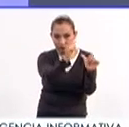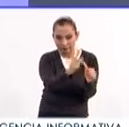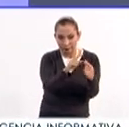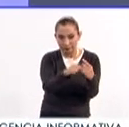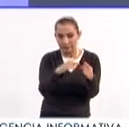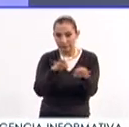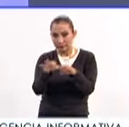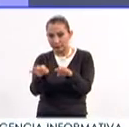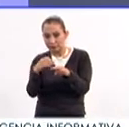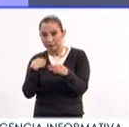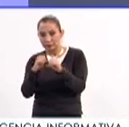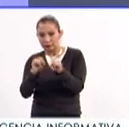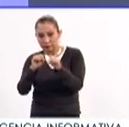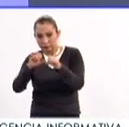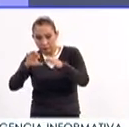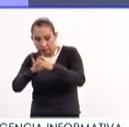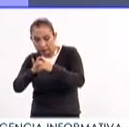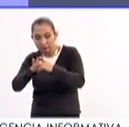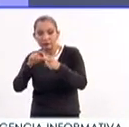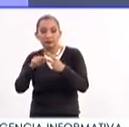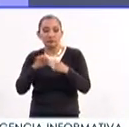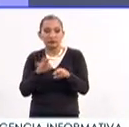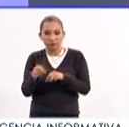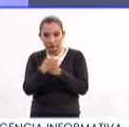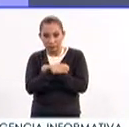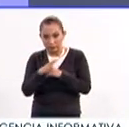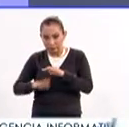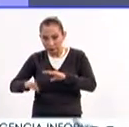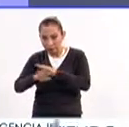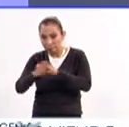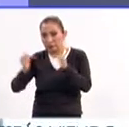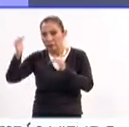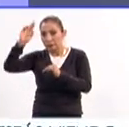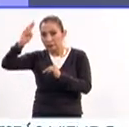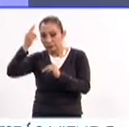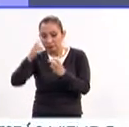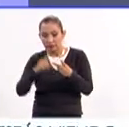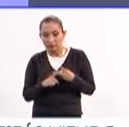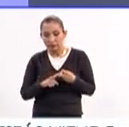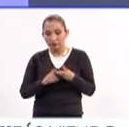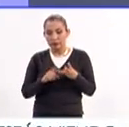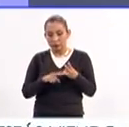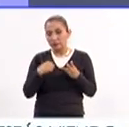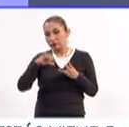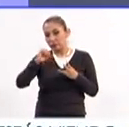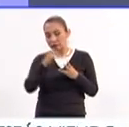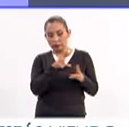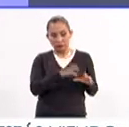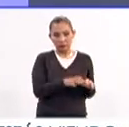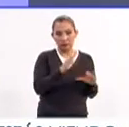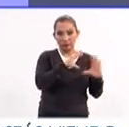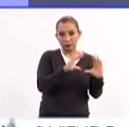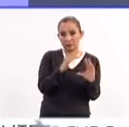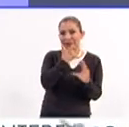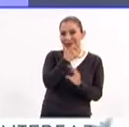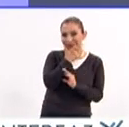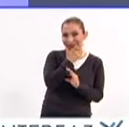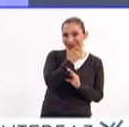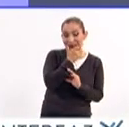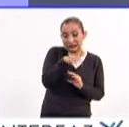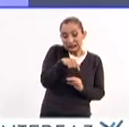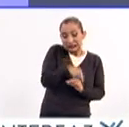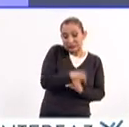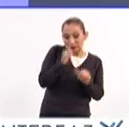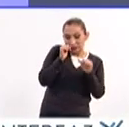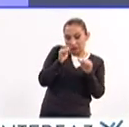en trabajo hacia sociedad, trabajamos para educación básica y superior y otra área es la enseñanza del idioma inglés. En ella